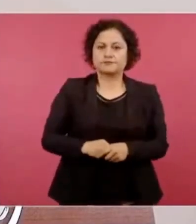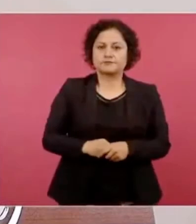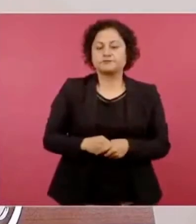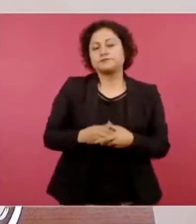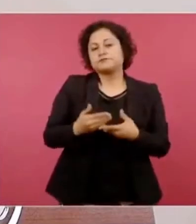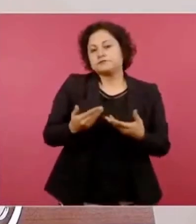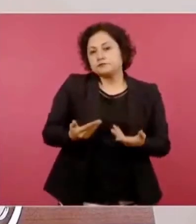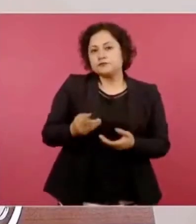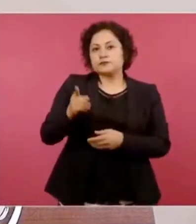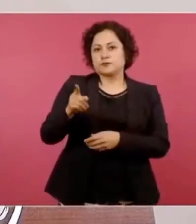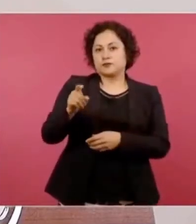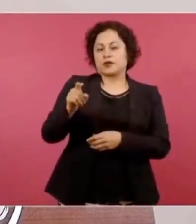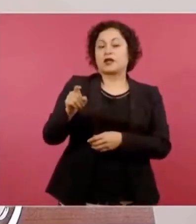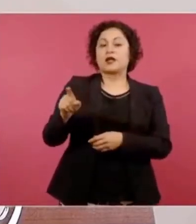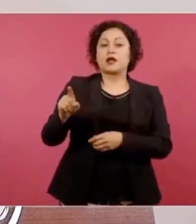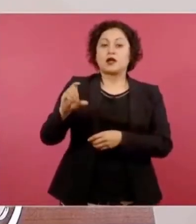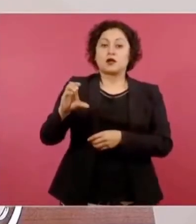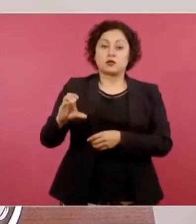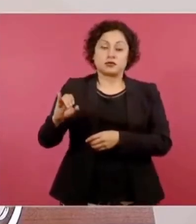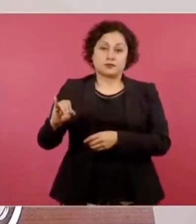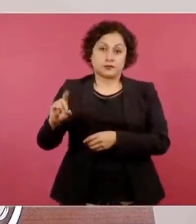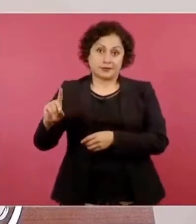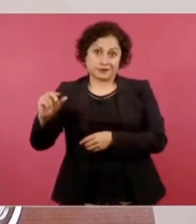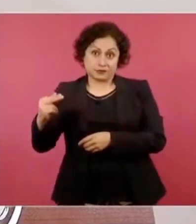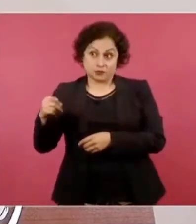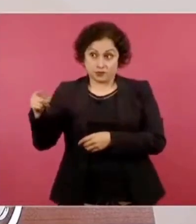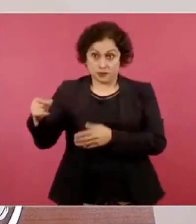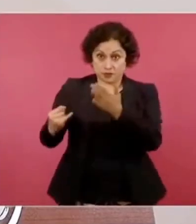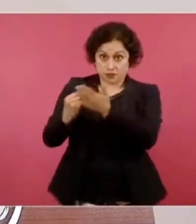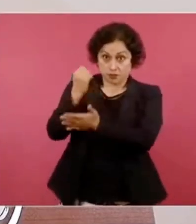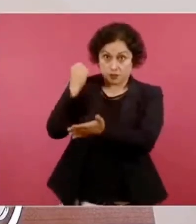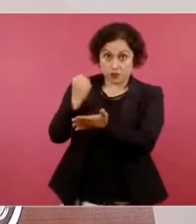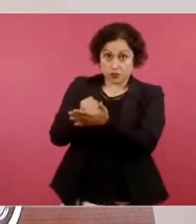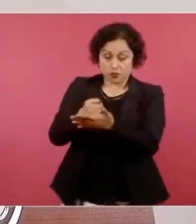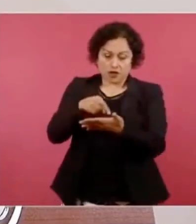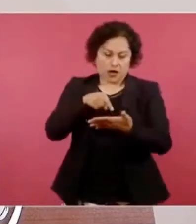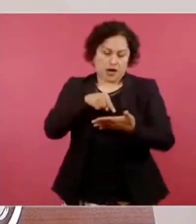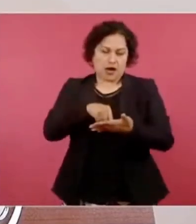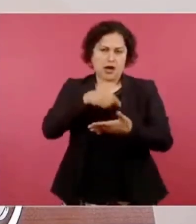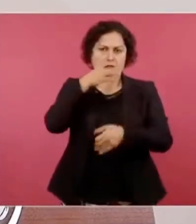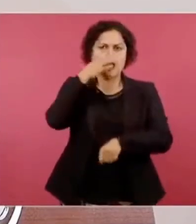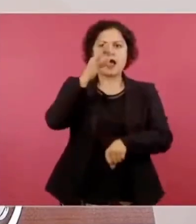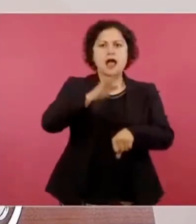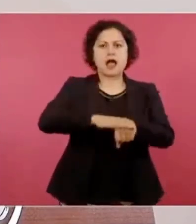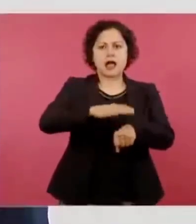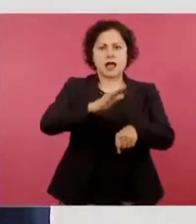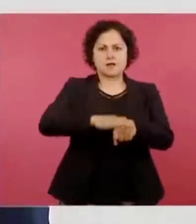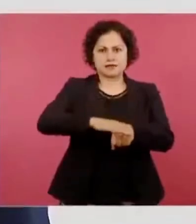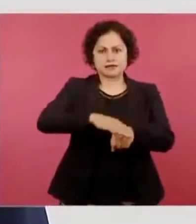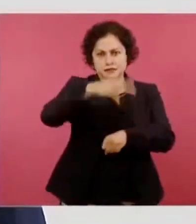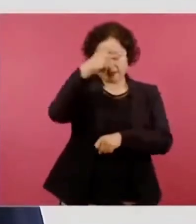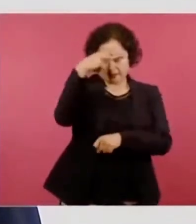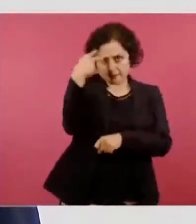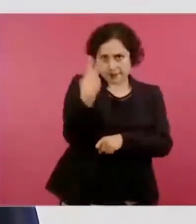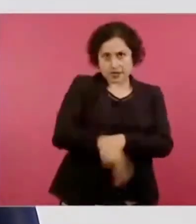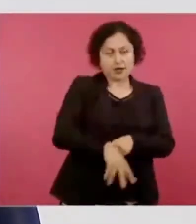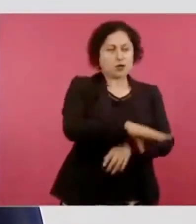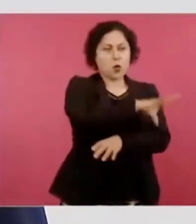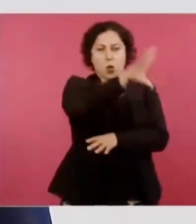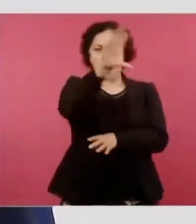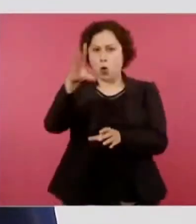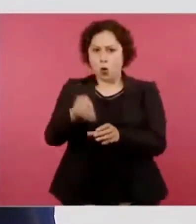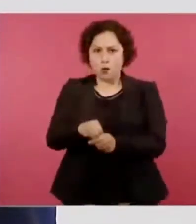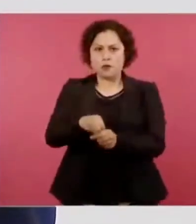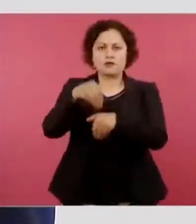resolución por parte de la Corte Interamericana en realidad obliga a todo el Estado mexicano en su